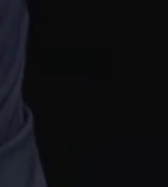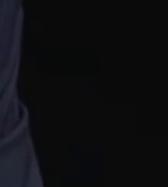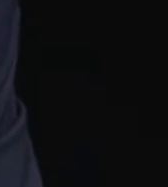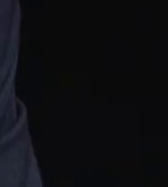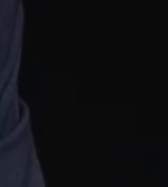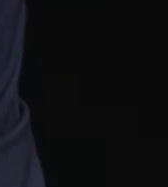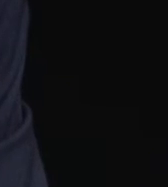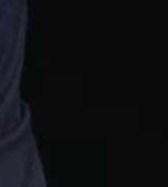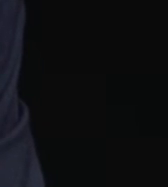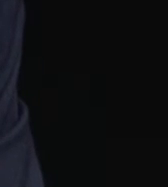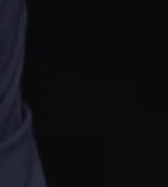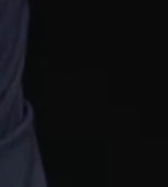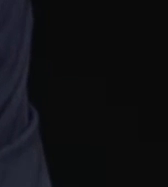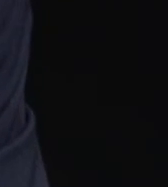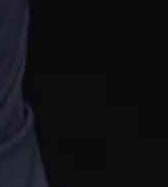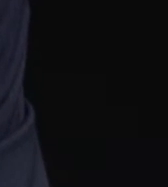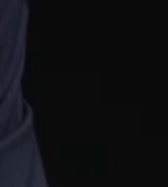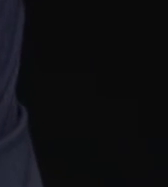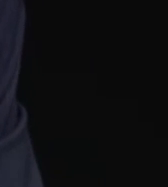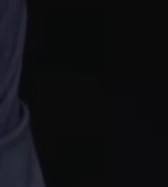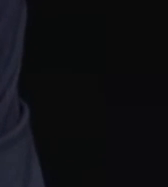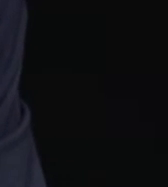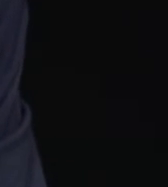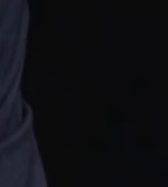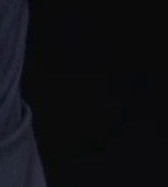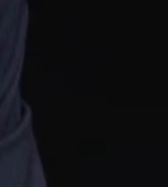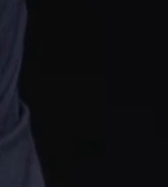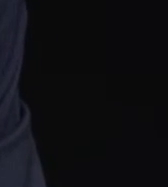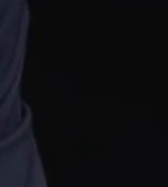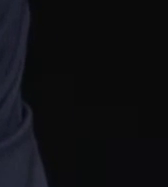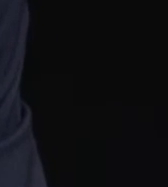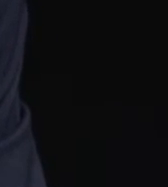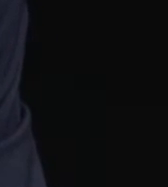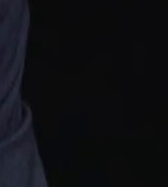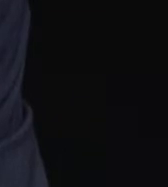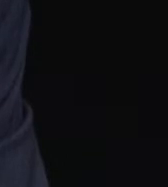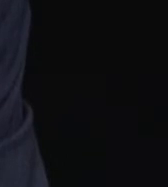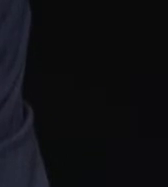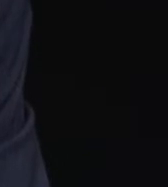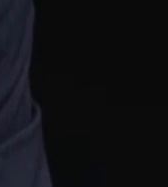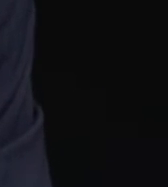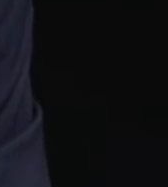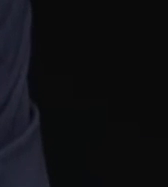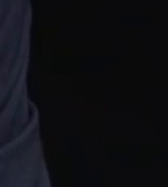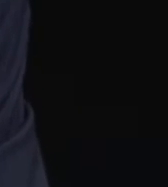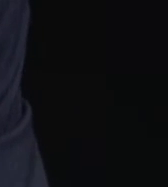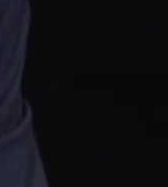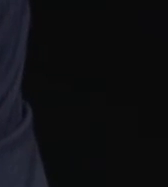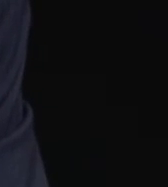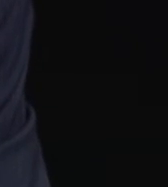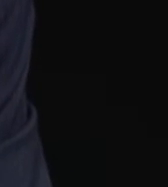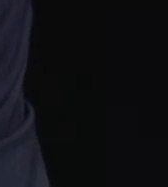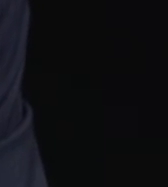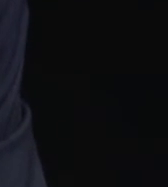tanto Manuela Gosín como yo éramos funcionarios del Banco Interamericano de Desarrollo, que se pronunció